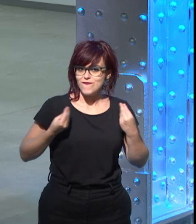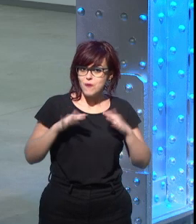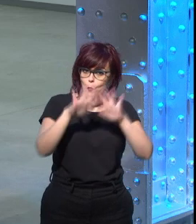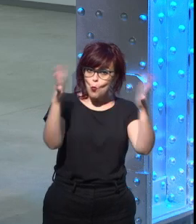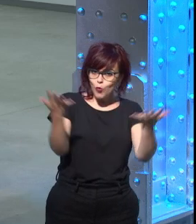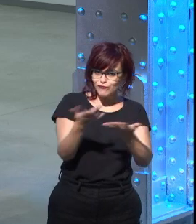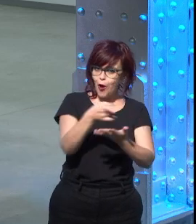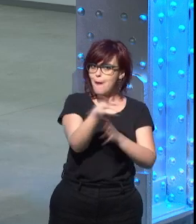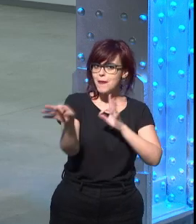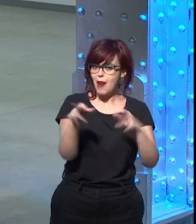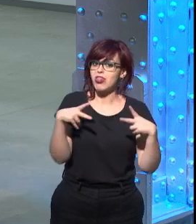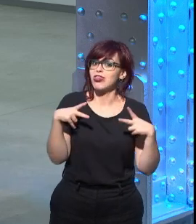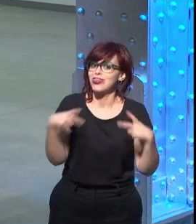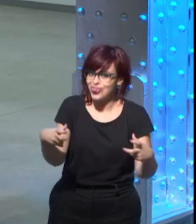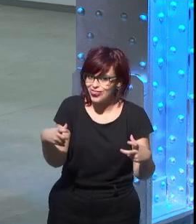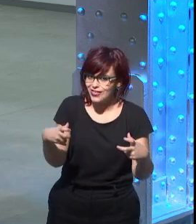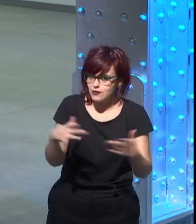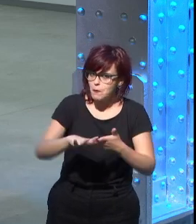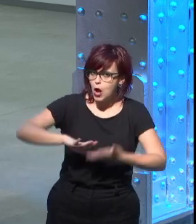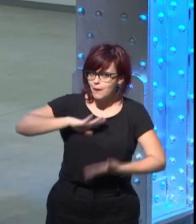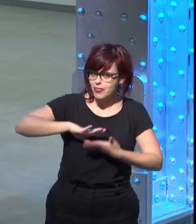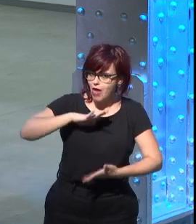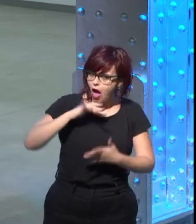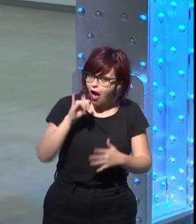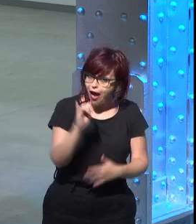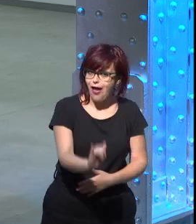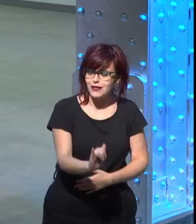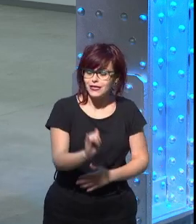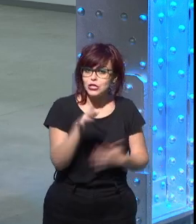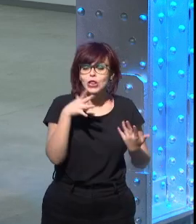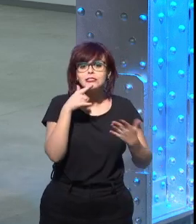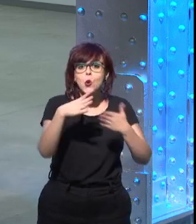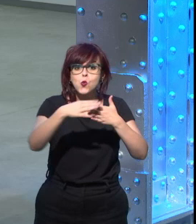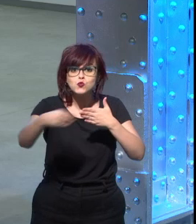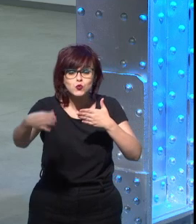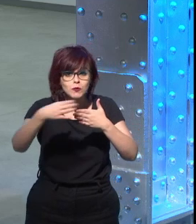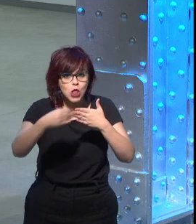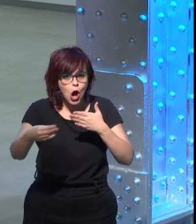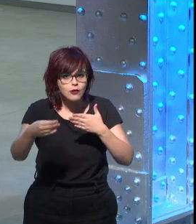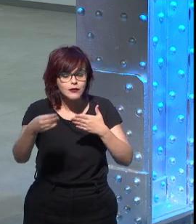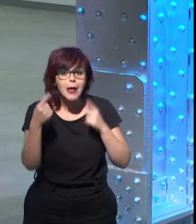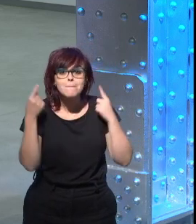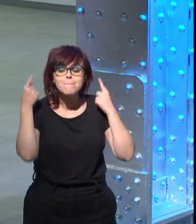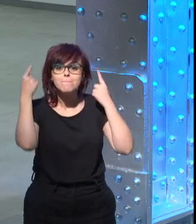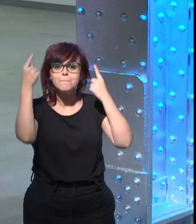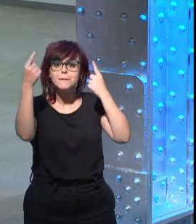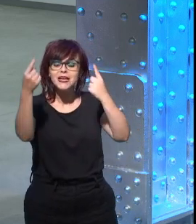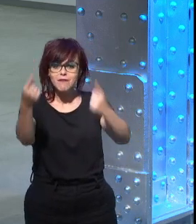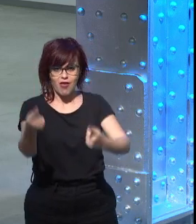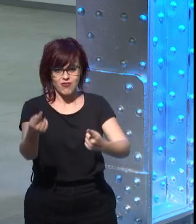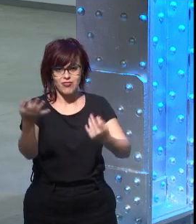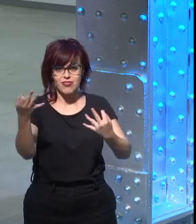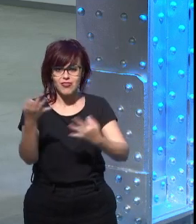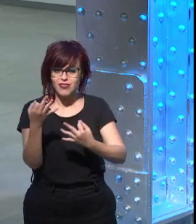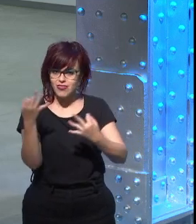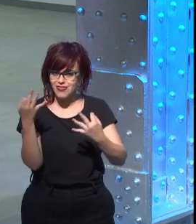especialmente preparados y especialmente capacitados. Y el consumidor es, por primera vez en la historia,